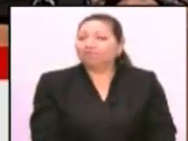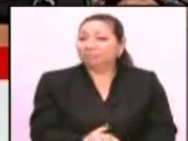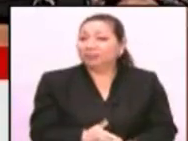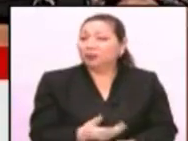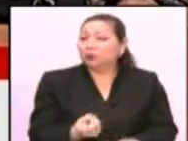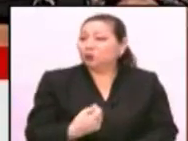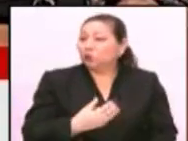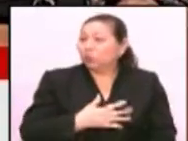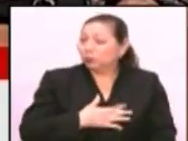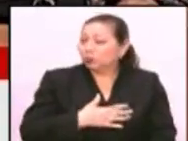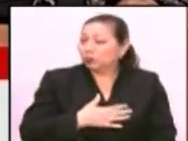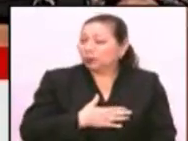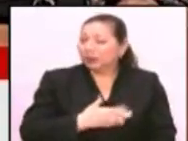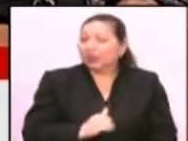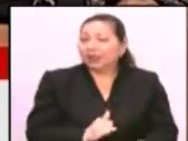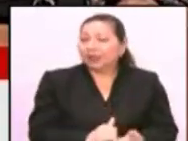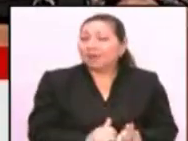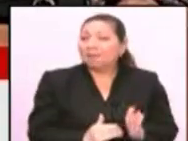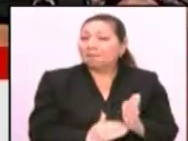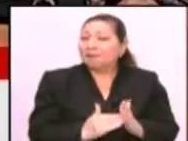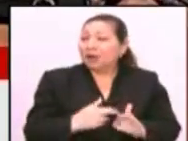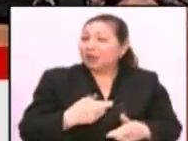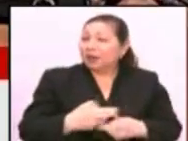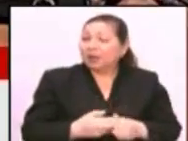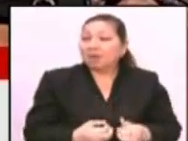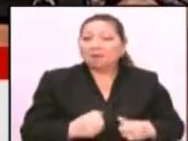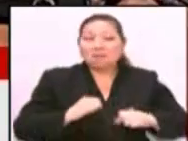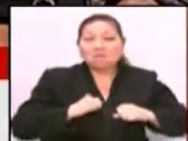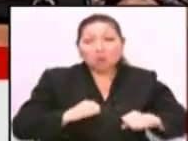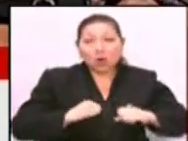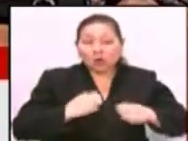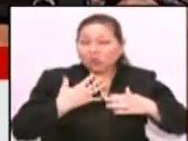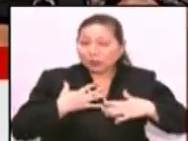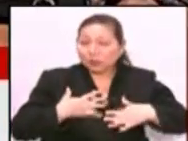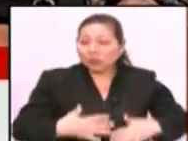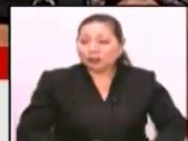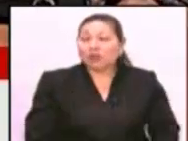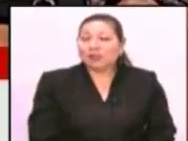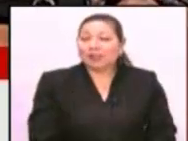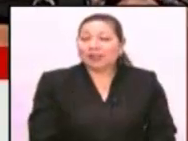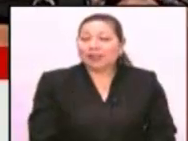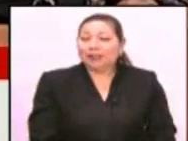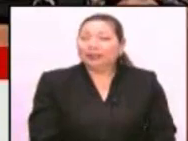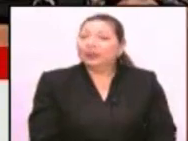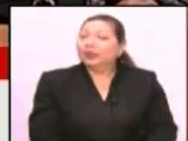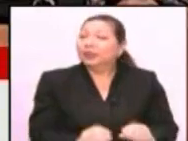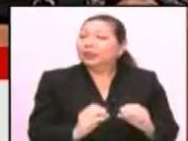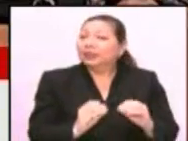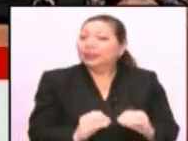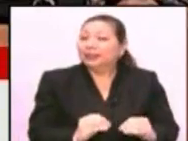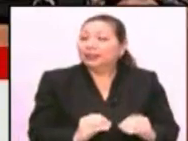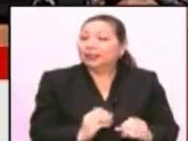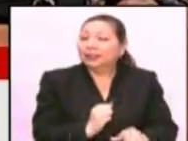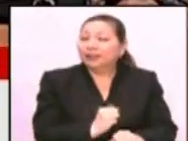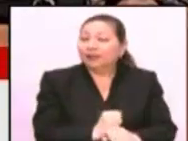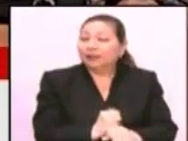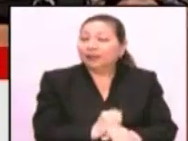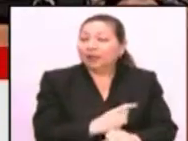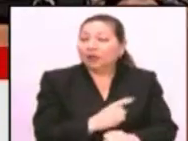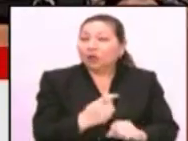un empresario que es el máximo productor de buzos al Lurigancho, él nos plantea trabajar